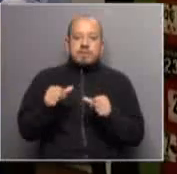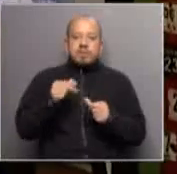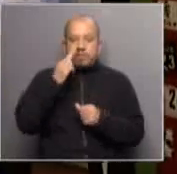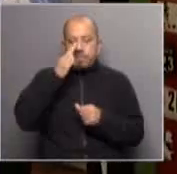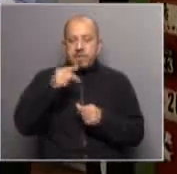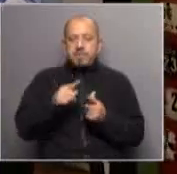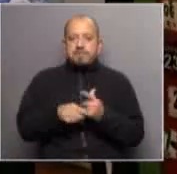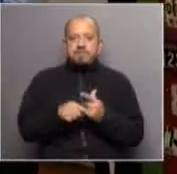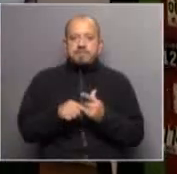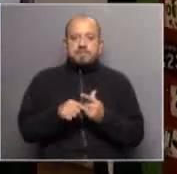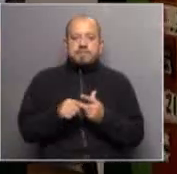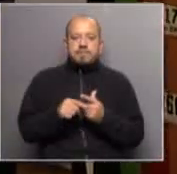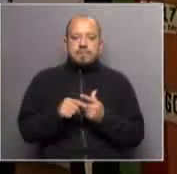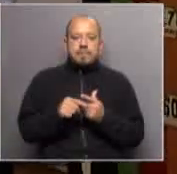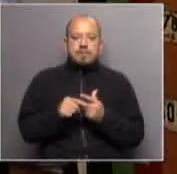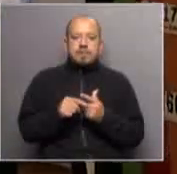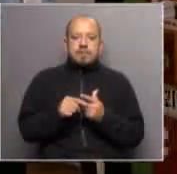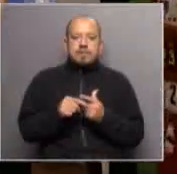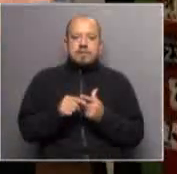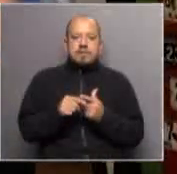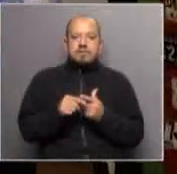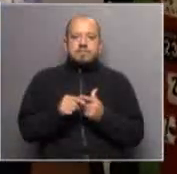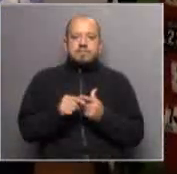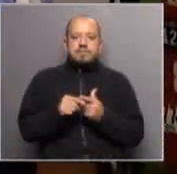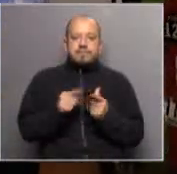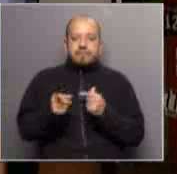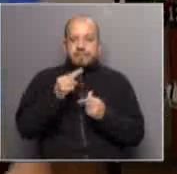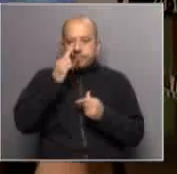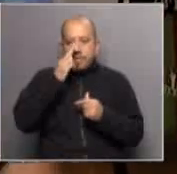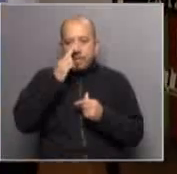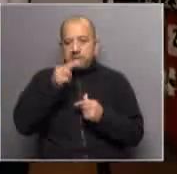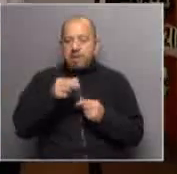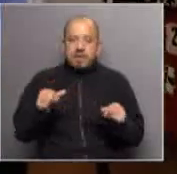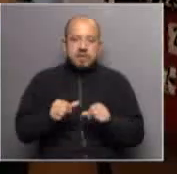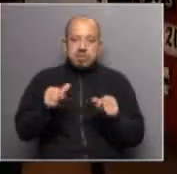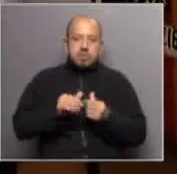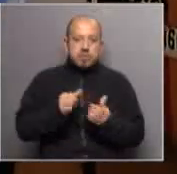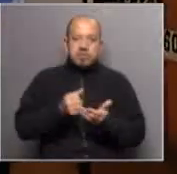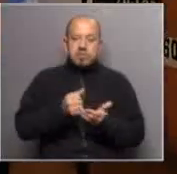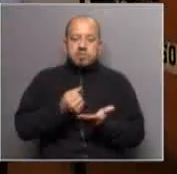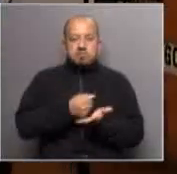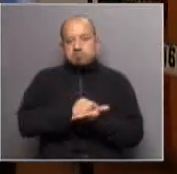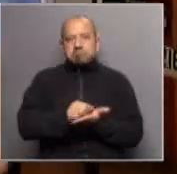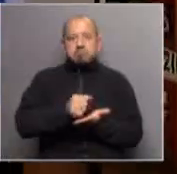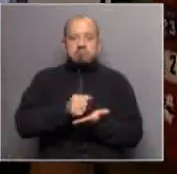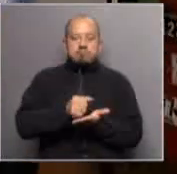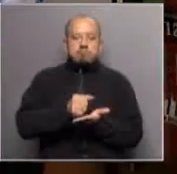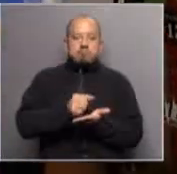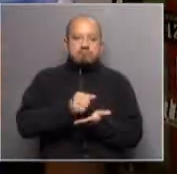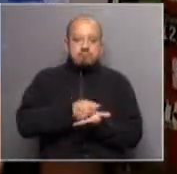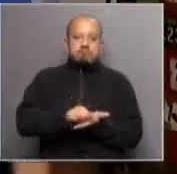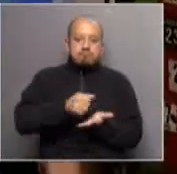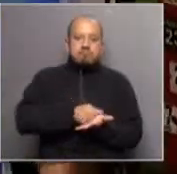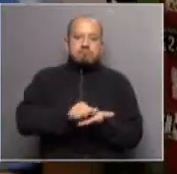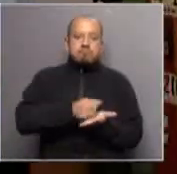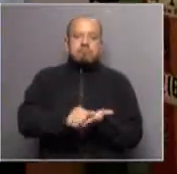y de todo lo que tuviera que ver con eso, ¿no? Con lo que es panificación. Y bueno, y cuando explota esto, no sabíamos